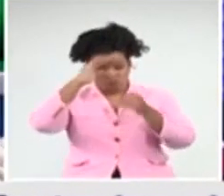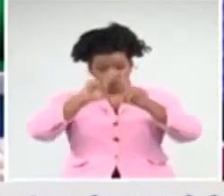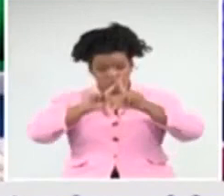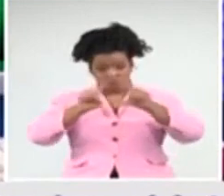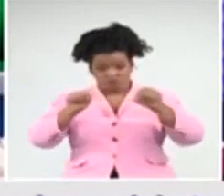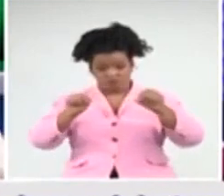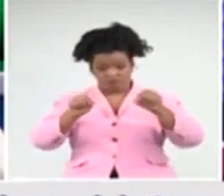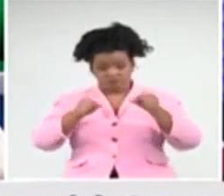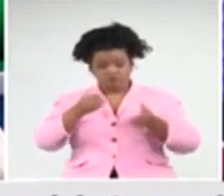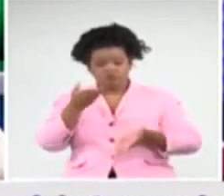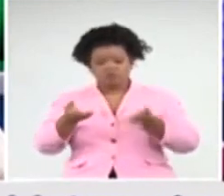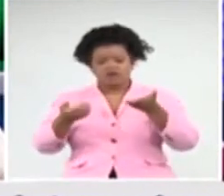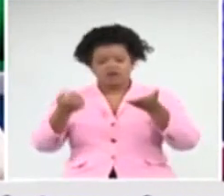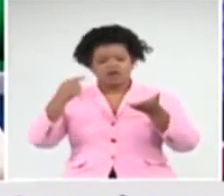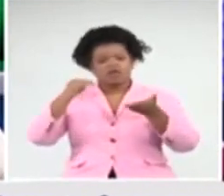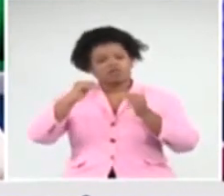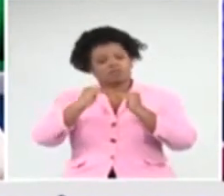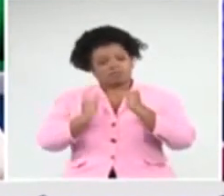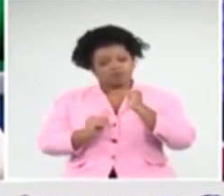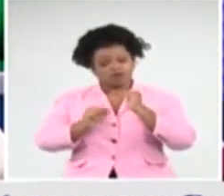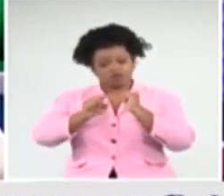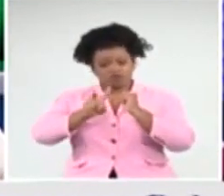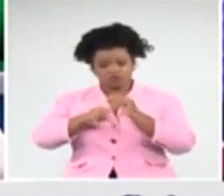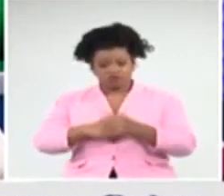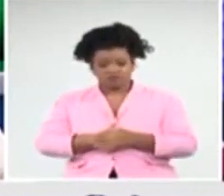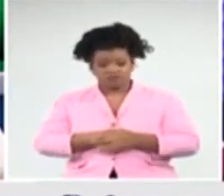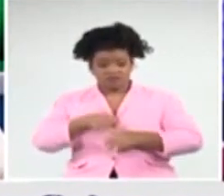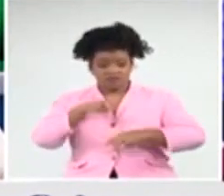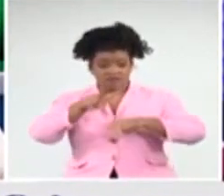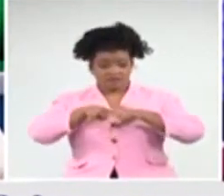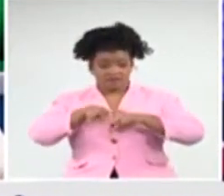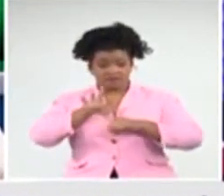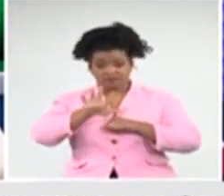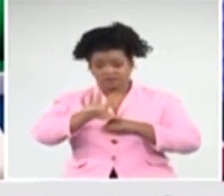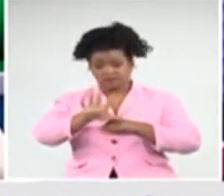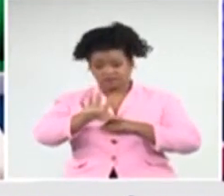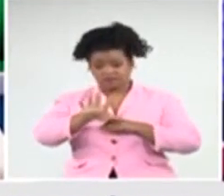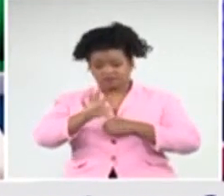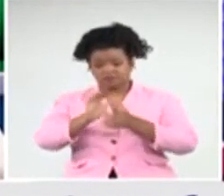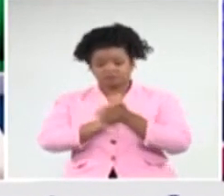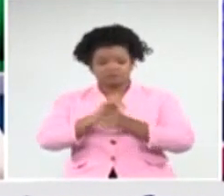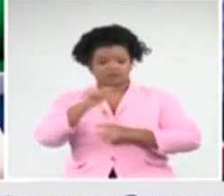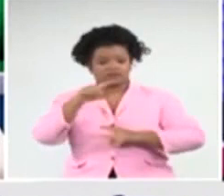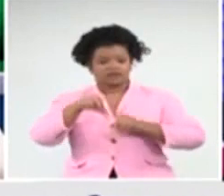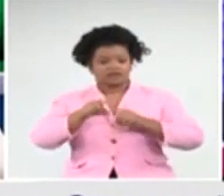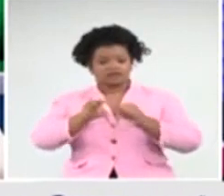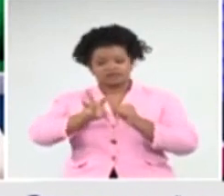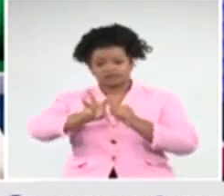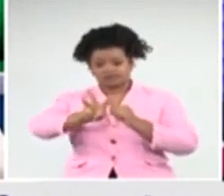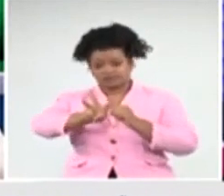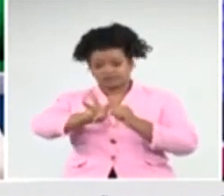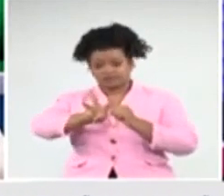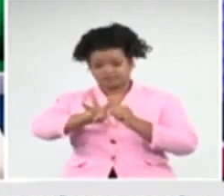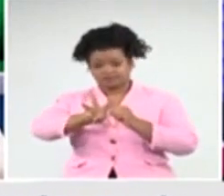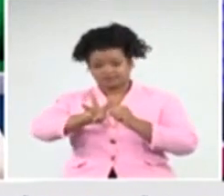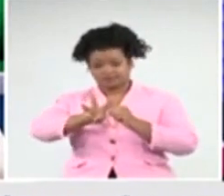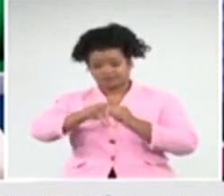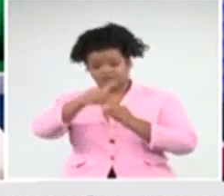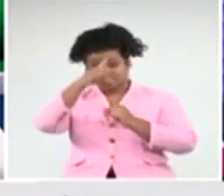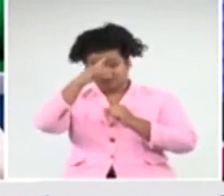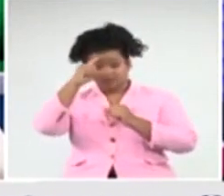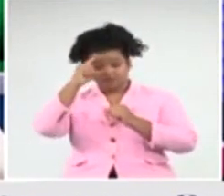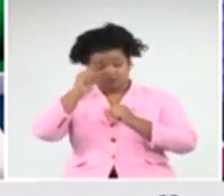que el día anterior. De La Habana 5, de Matanzas 3, de Santi Espíritus